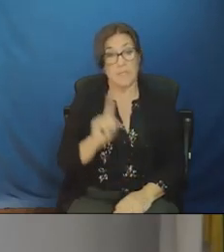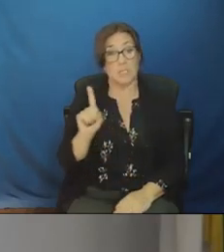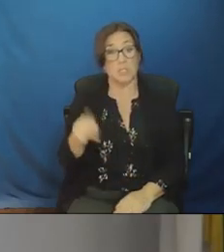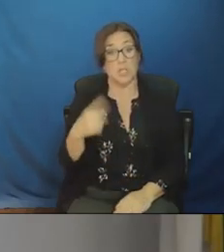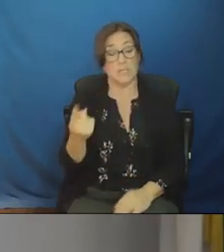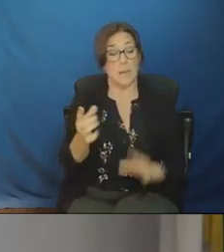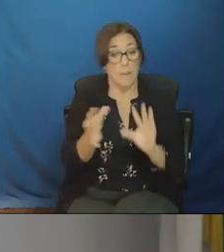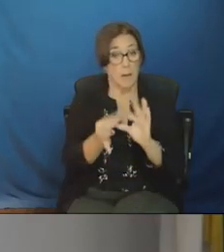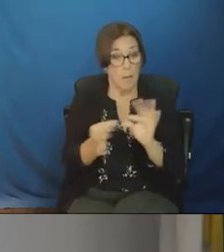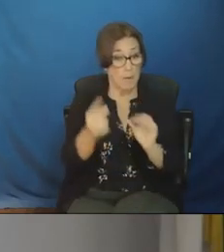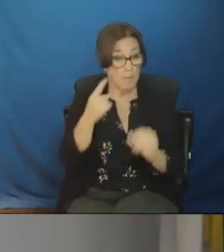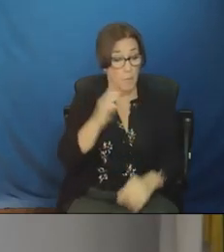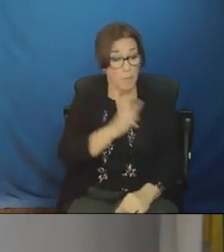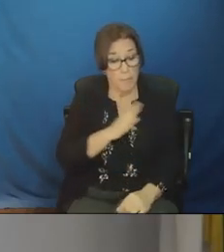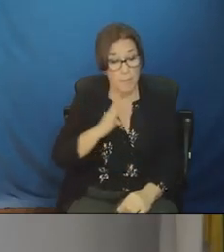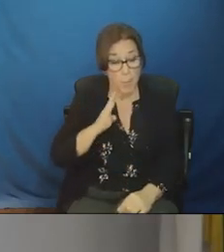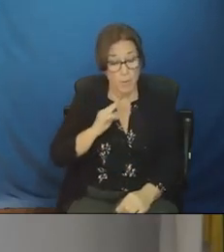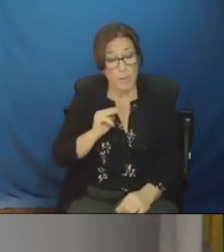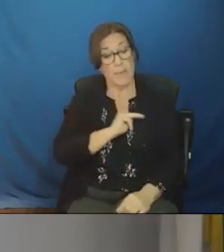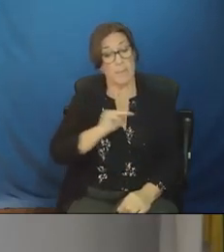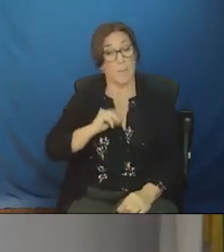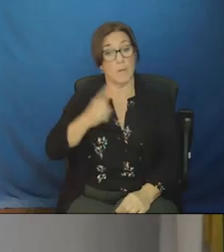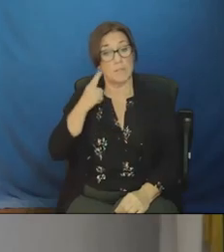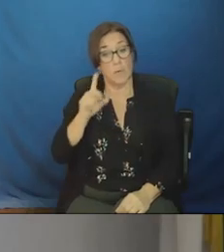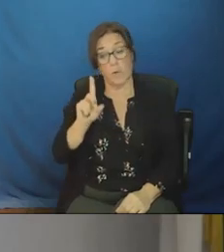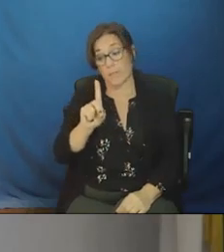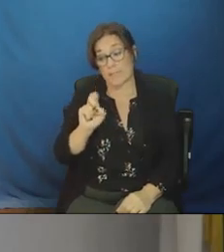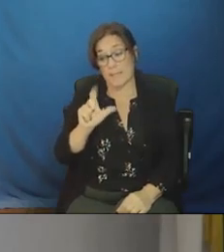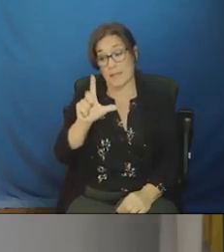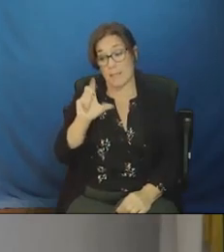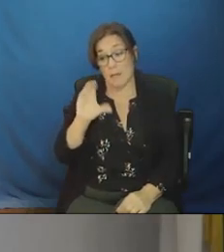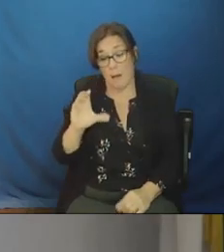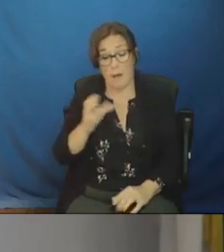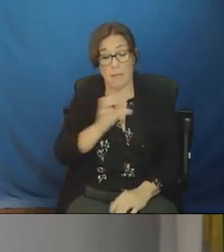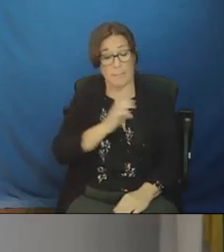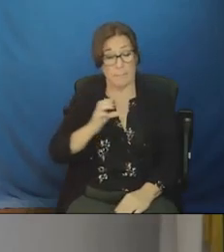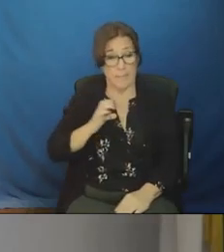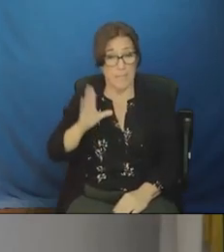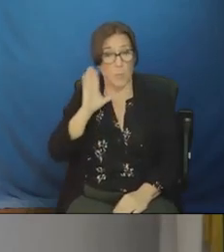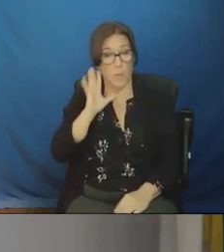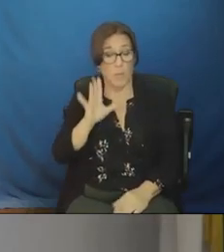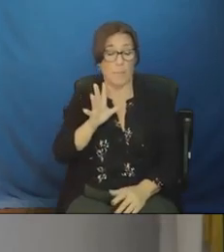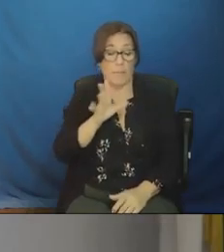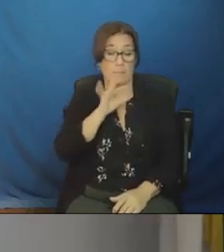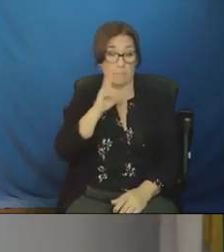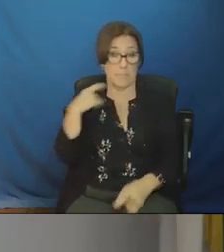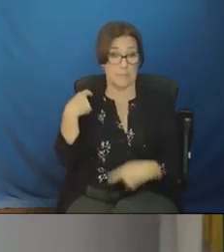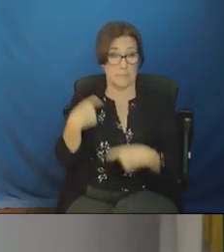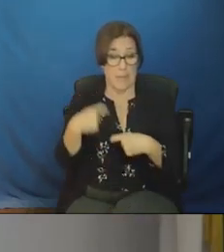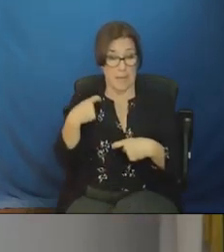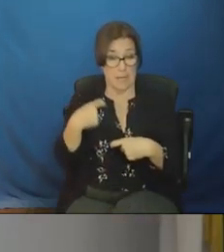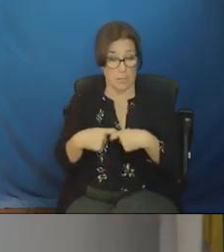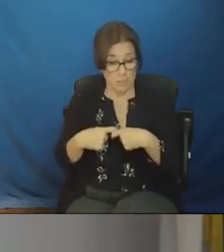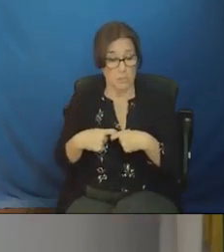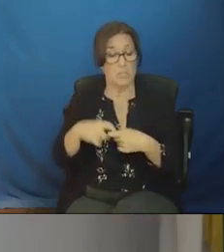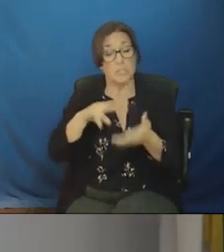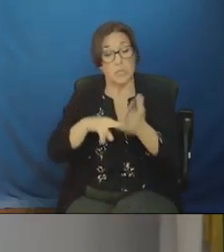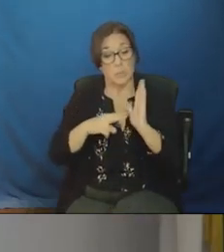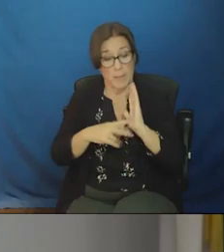presentar esto en español así que vamos a cambiar el audio del salón para que puedan escuchar la interpretación al